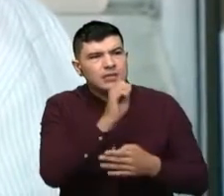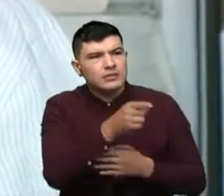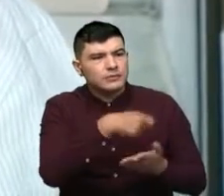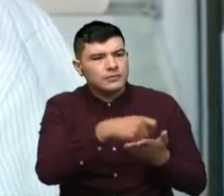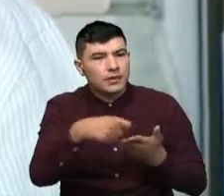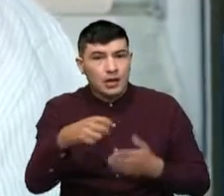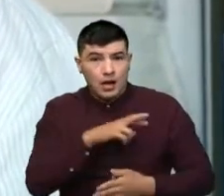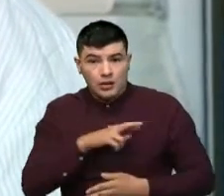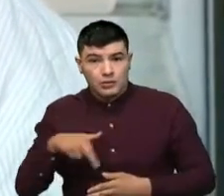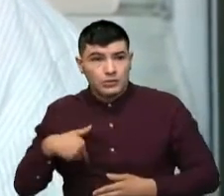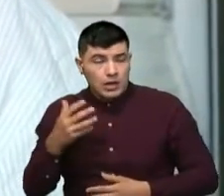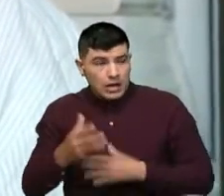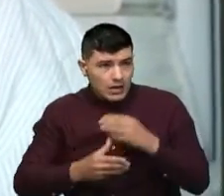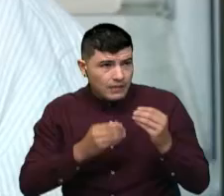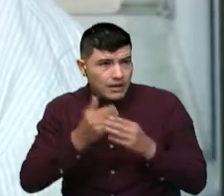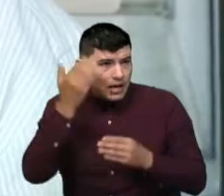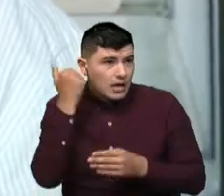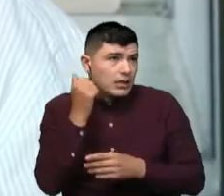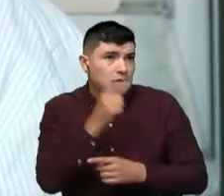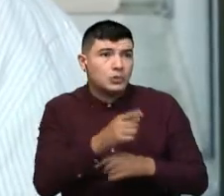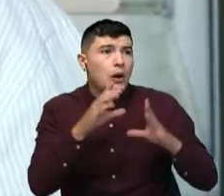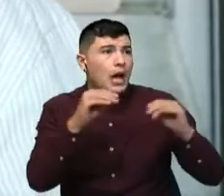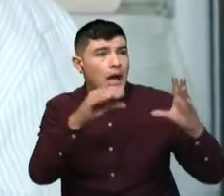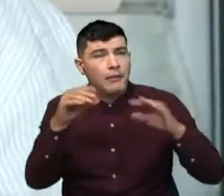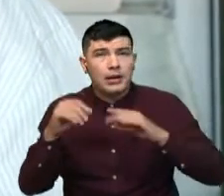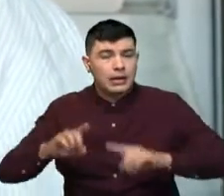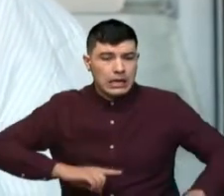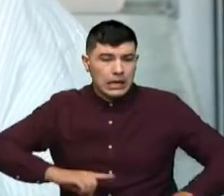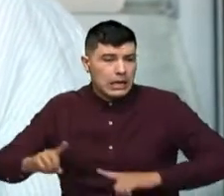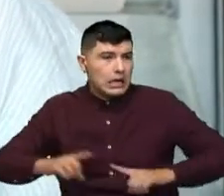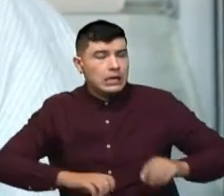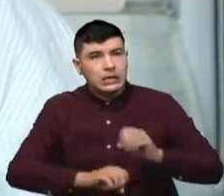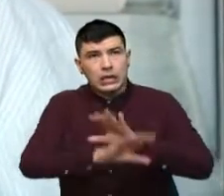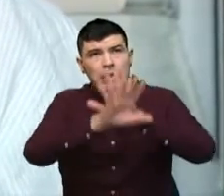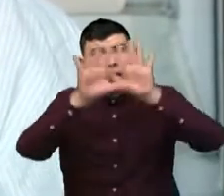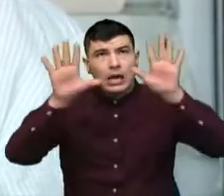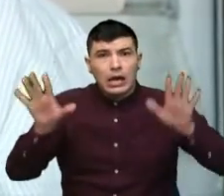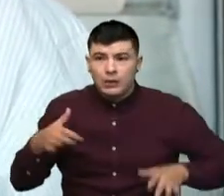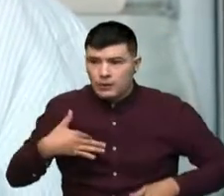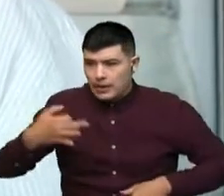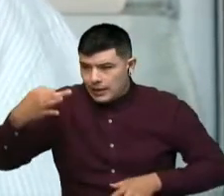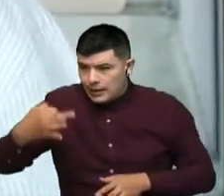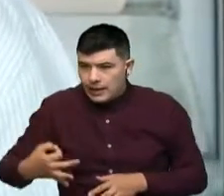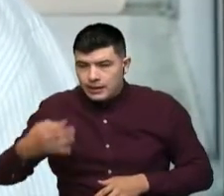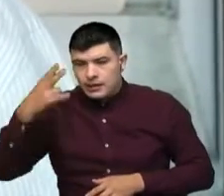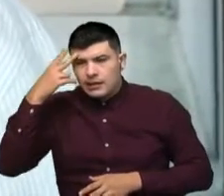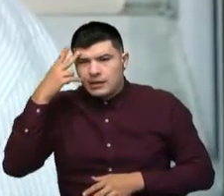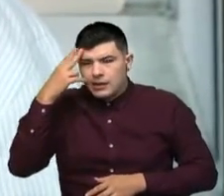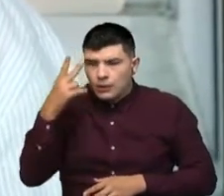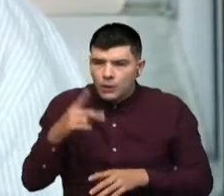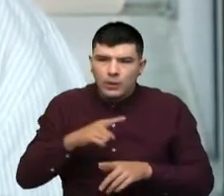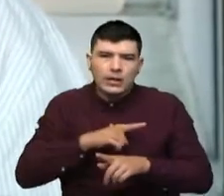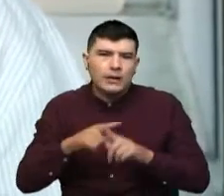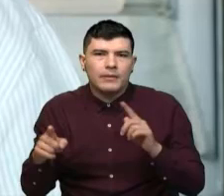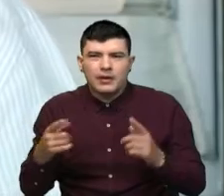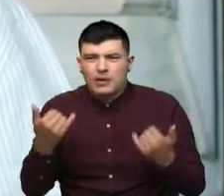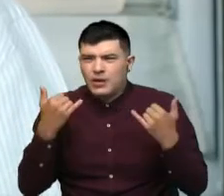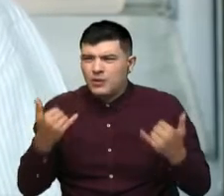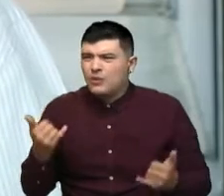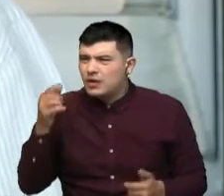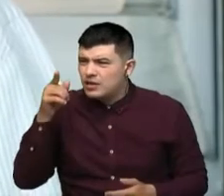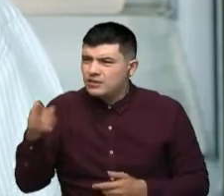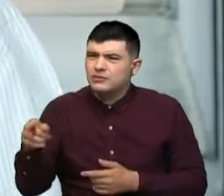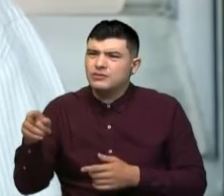que tanto que hablaron de esta que hablan esta administración de transparencia de ética de lógica y con iván sacan a un